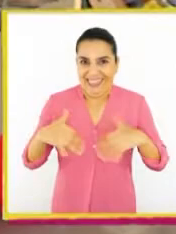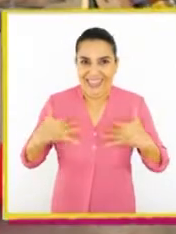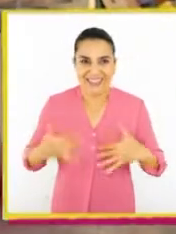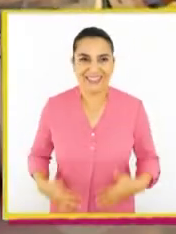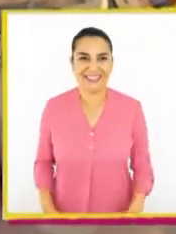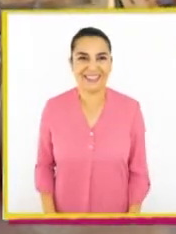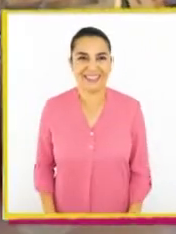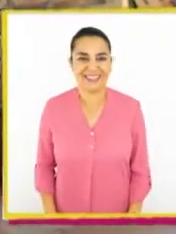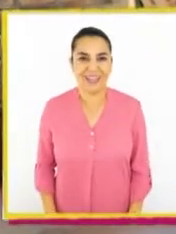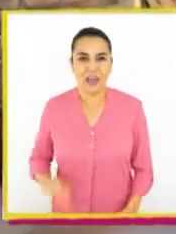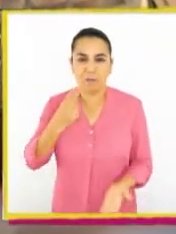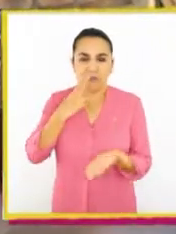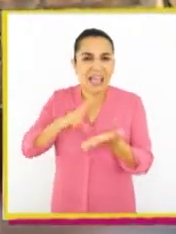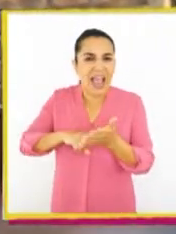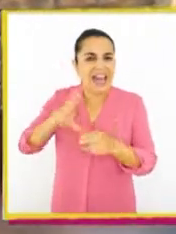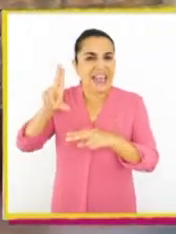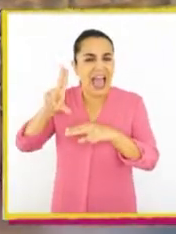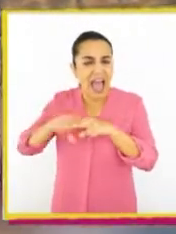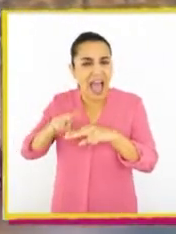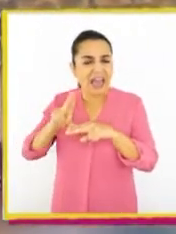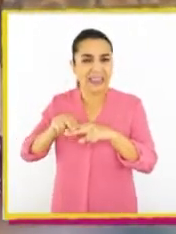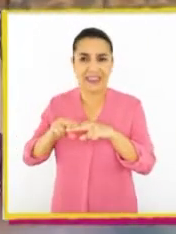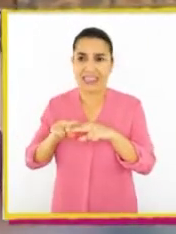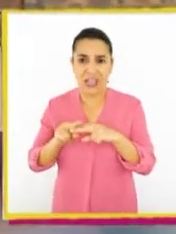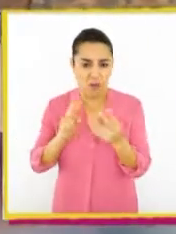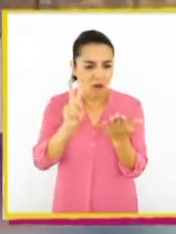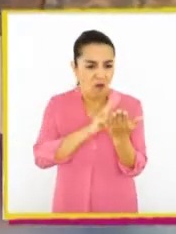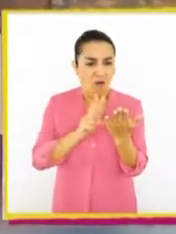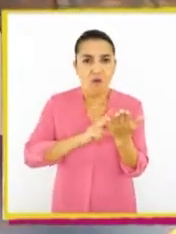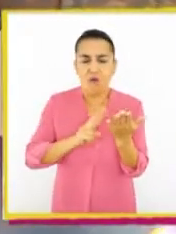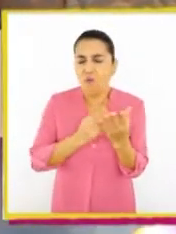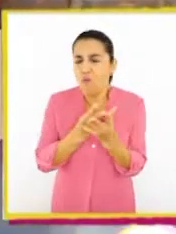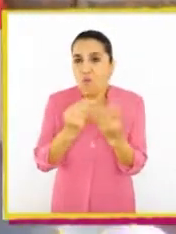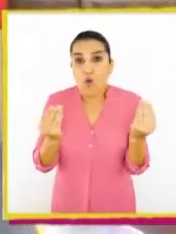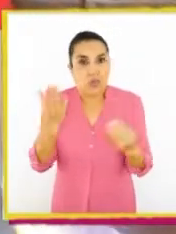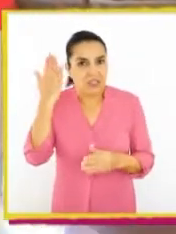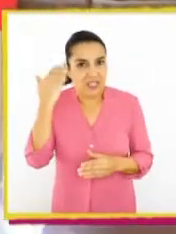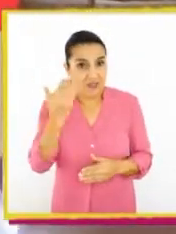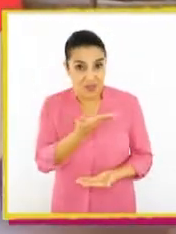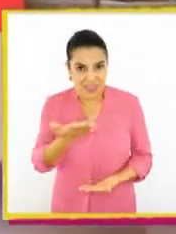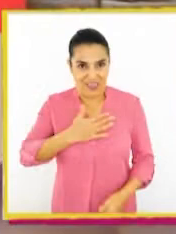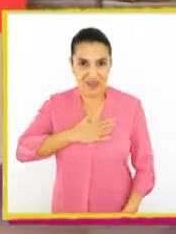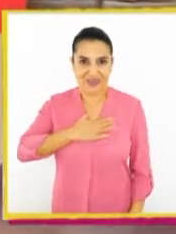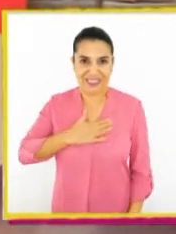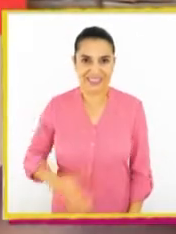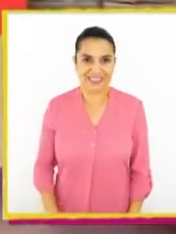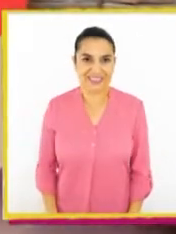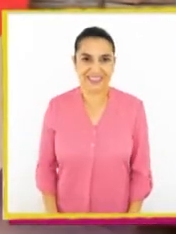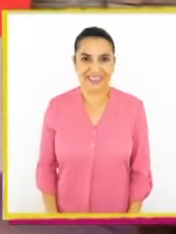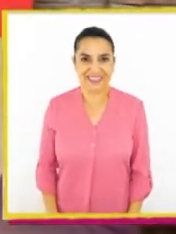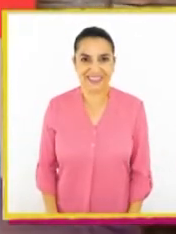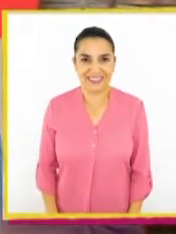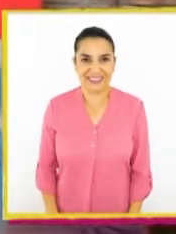¡Qué entretenido! Cartas antiguas deben contar tantas cosas que no sabemos. ¿A ustedes les gustan?